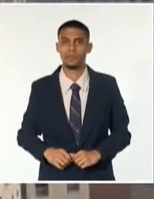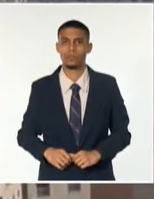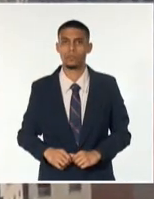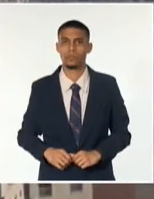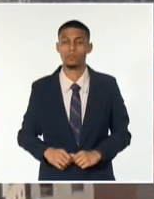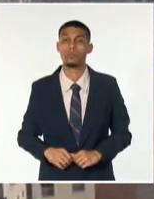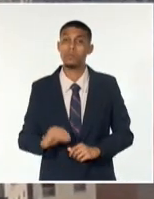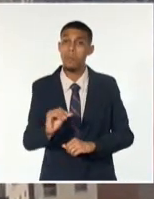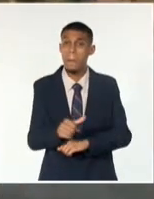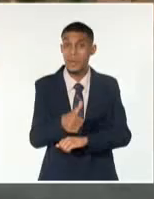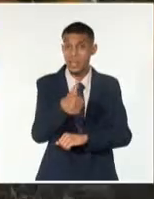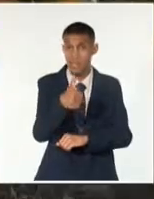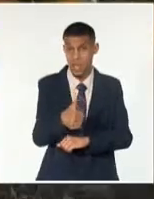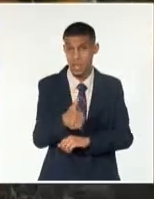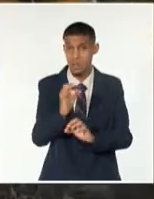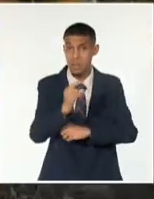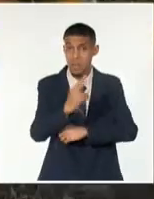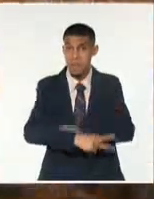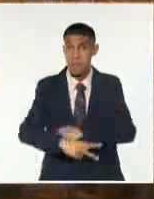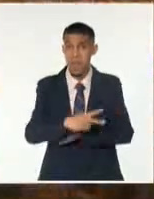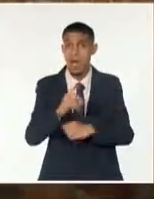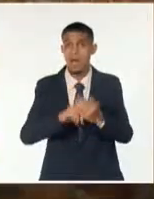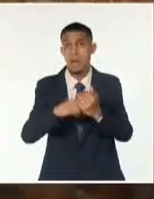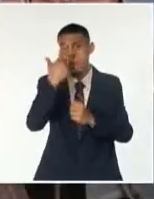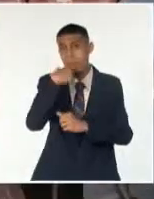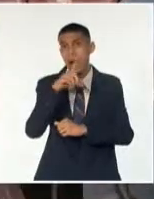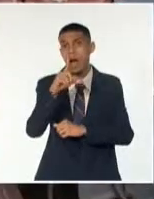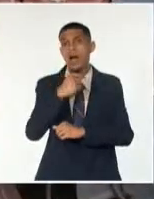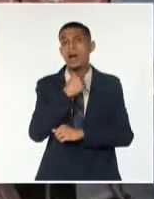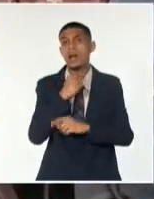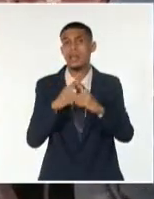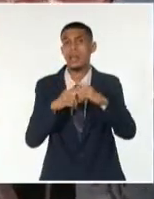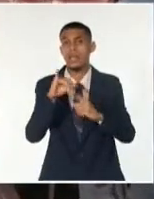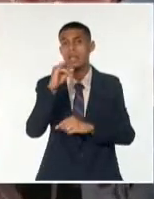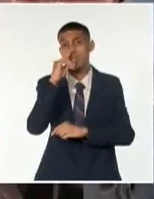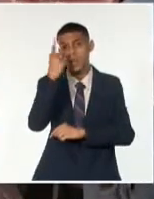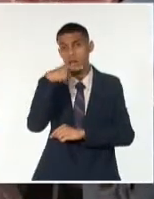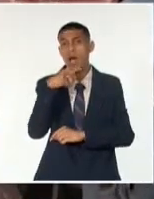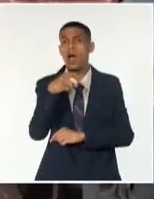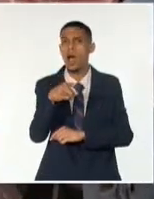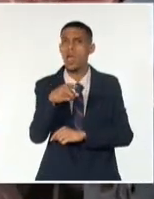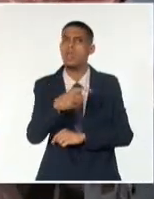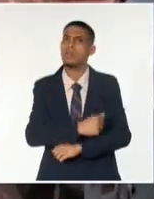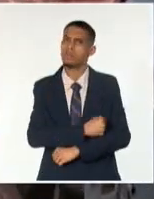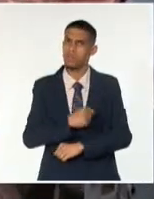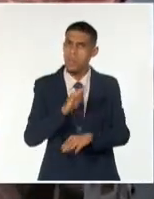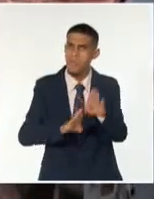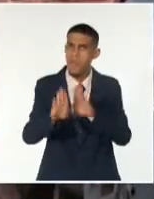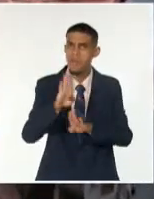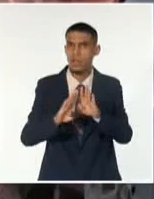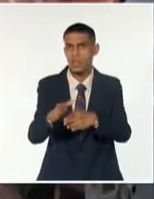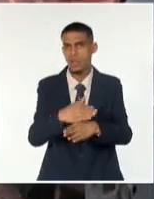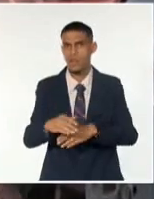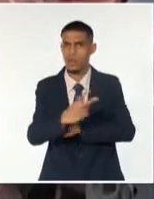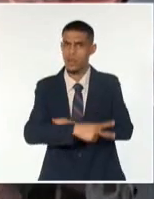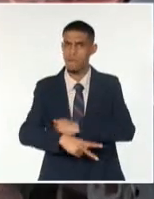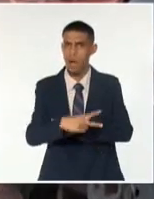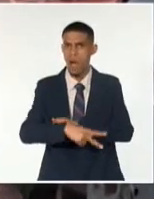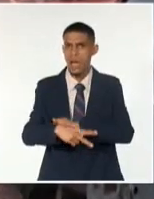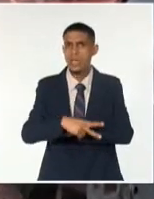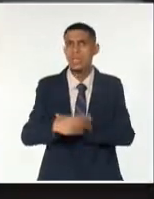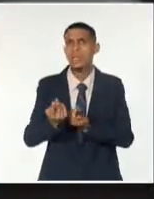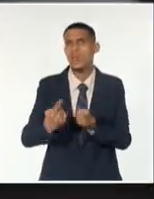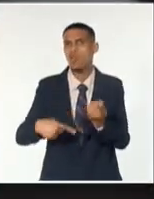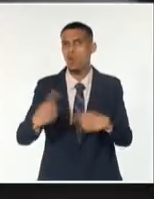el presidente palestino Mahmoud Abbas reafirmó el derecho del pueblo palestino a defenderse contra los terroristas de los colonos y